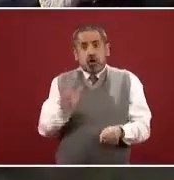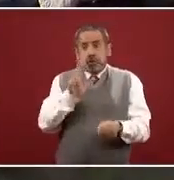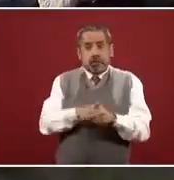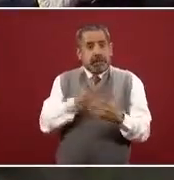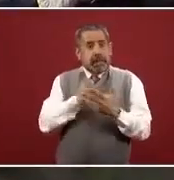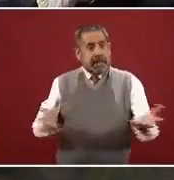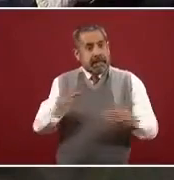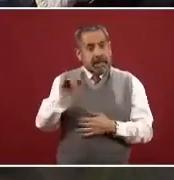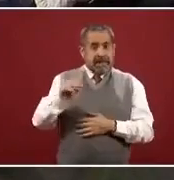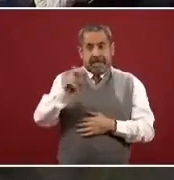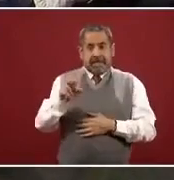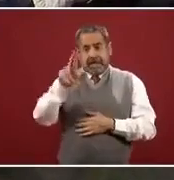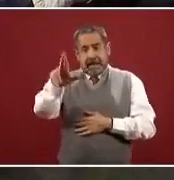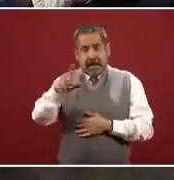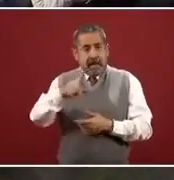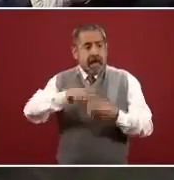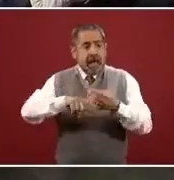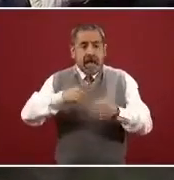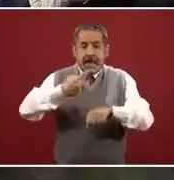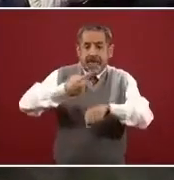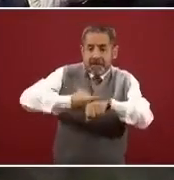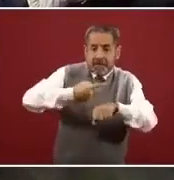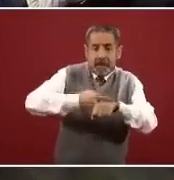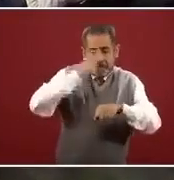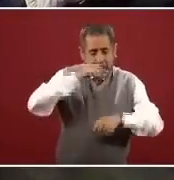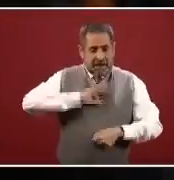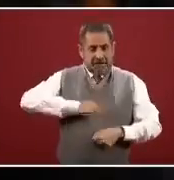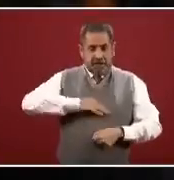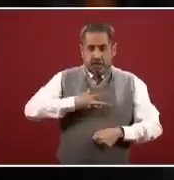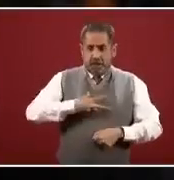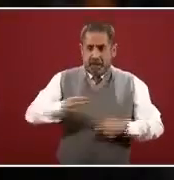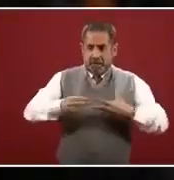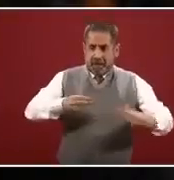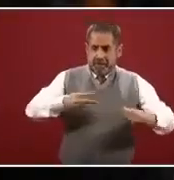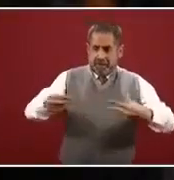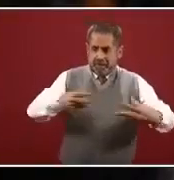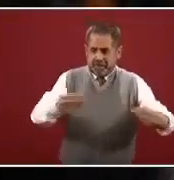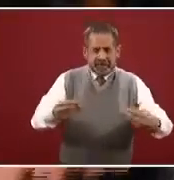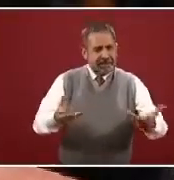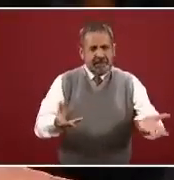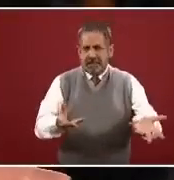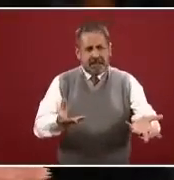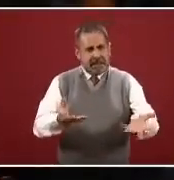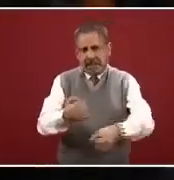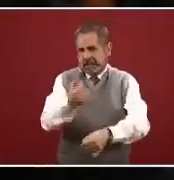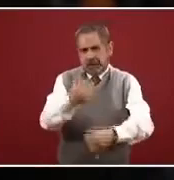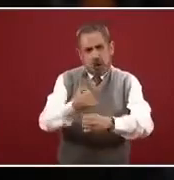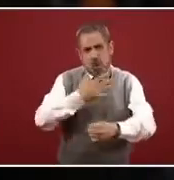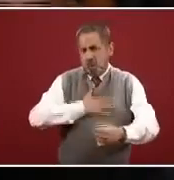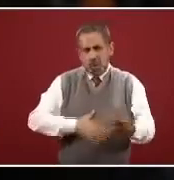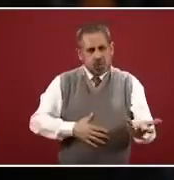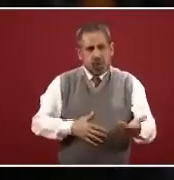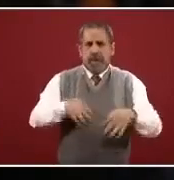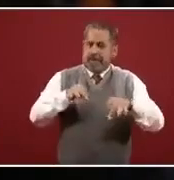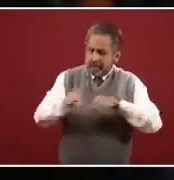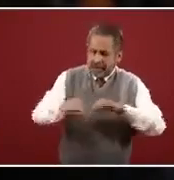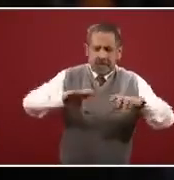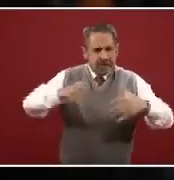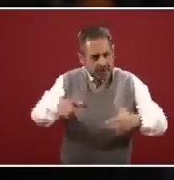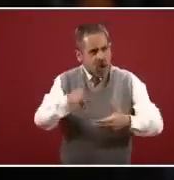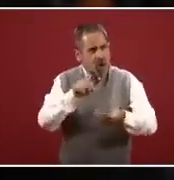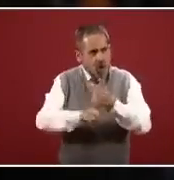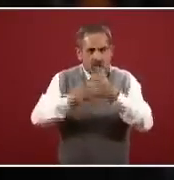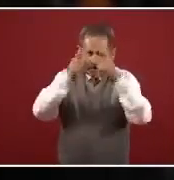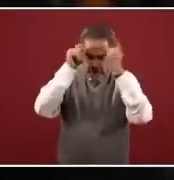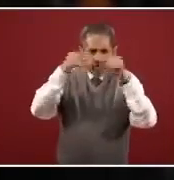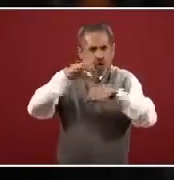que atiende enfermedades infectocontagiosas, entonces no es posible que nuestros trabajadores, los trabajadores de la salud, estén